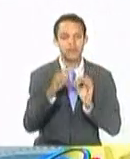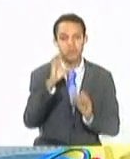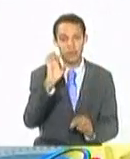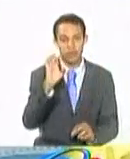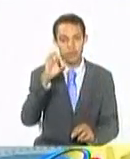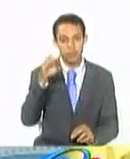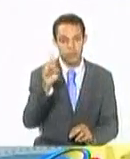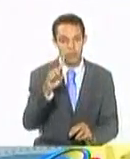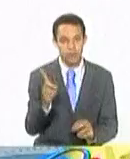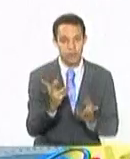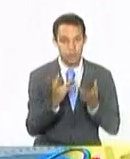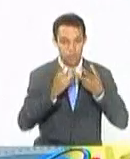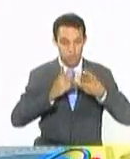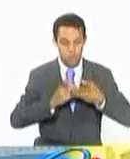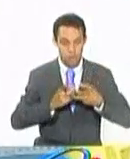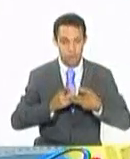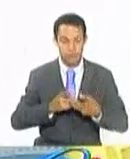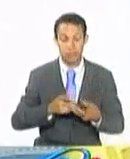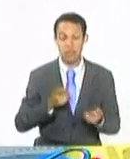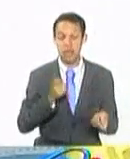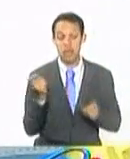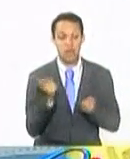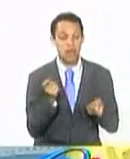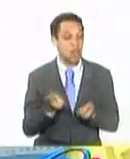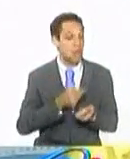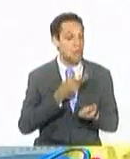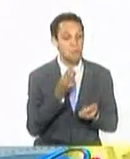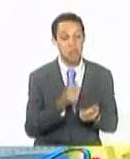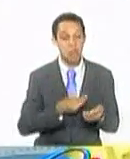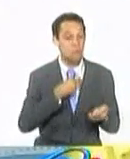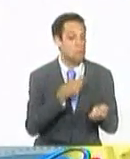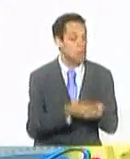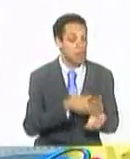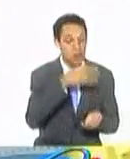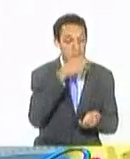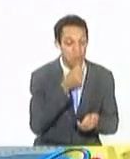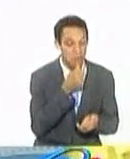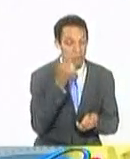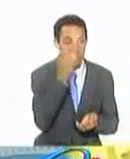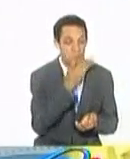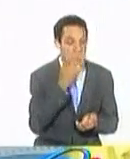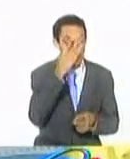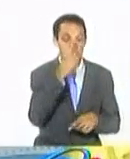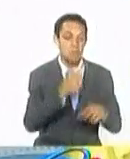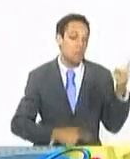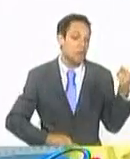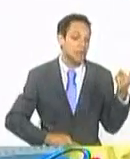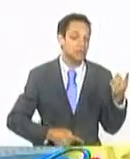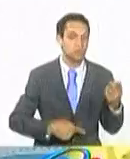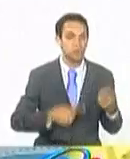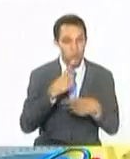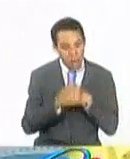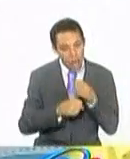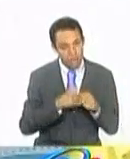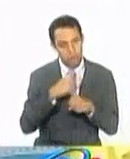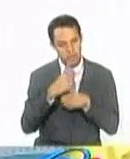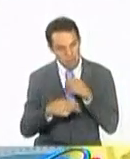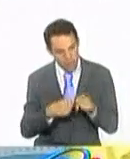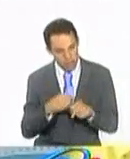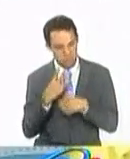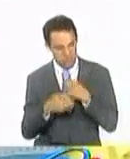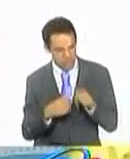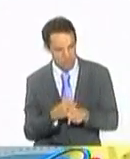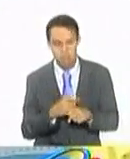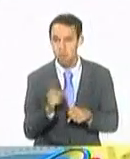negando mucho los exámenes de tiroides y ahora se inventaron una historia un cuentico que ese examen hay que hacerlo cada año eso no es